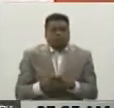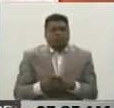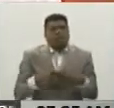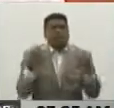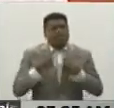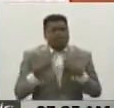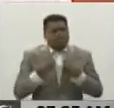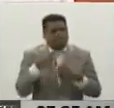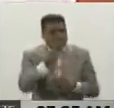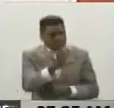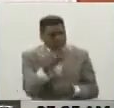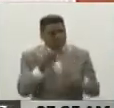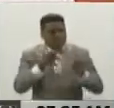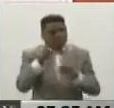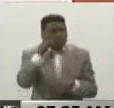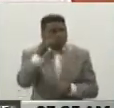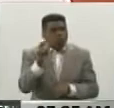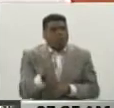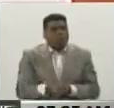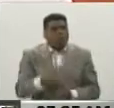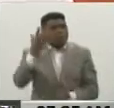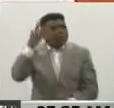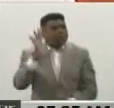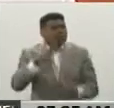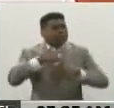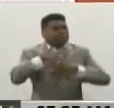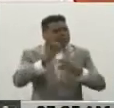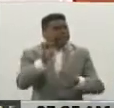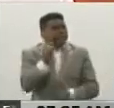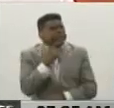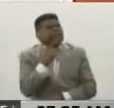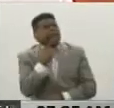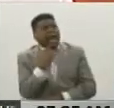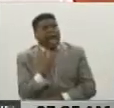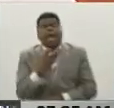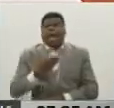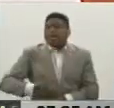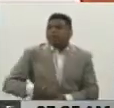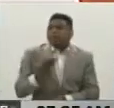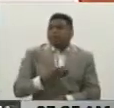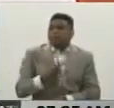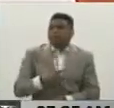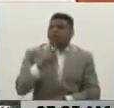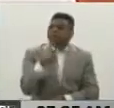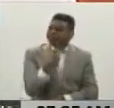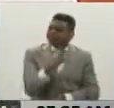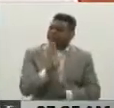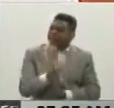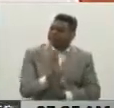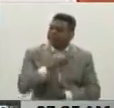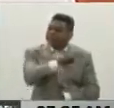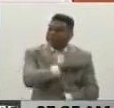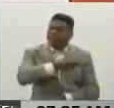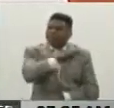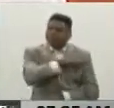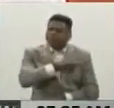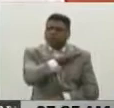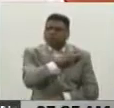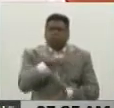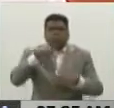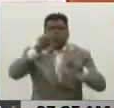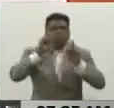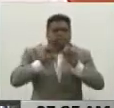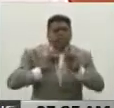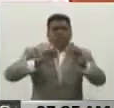pueblo. Y creemos que es un espacio interesante porque es importante resaltar. La misión Robinson Digital llega en un momento de